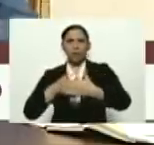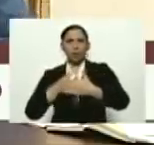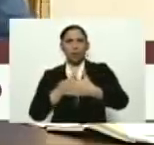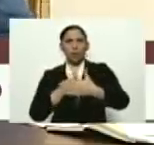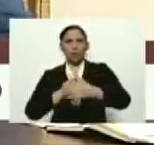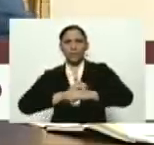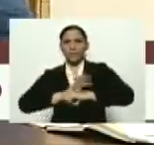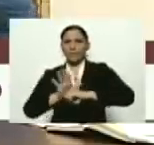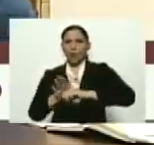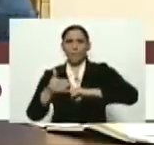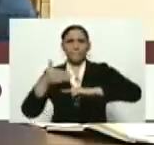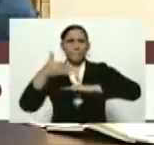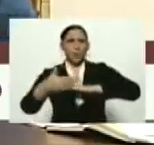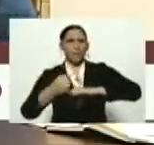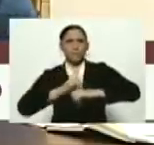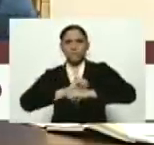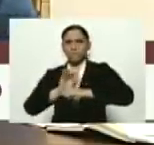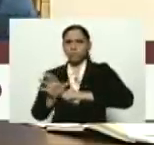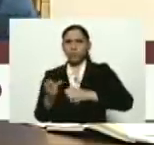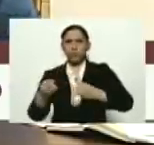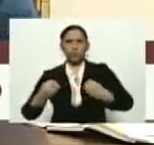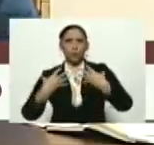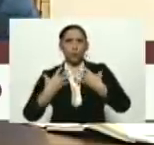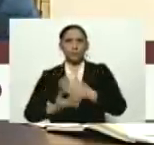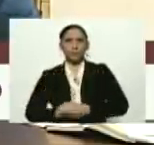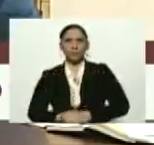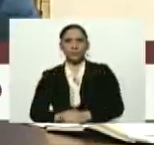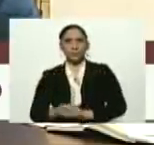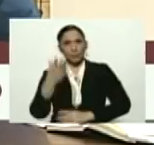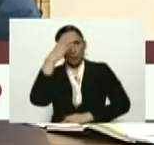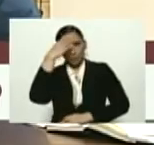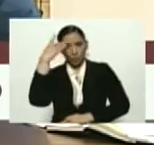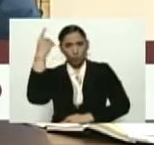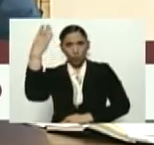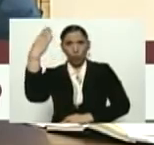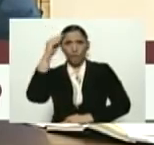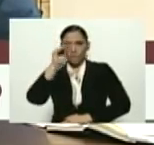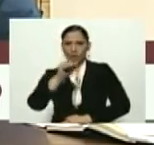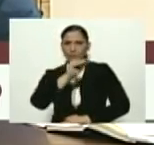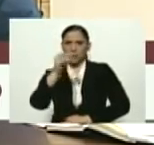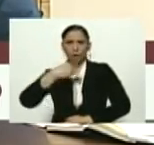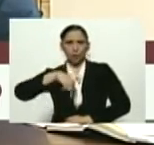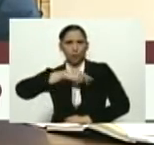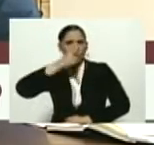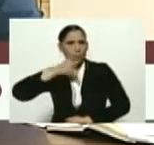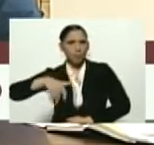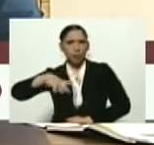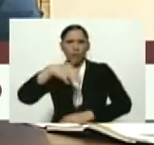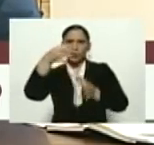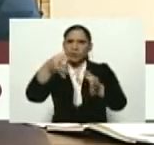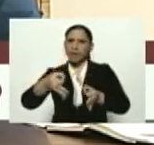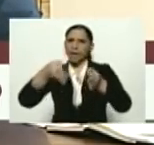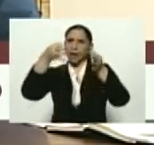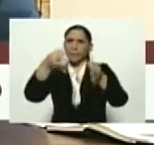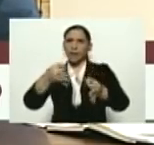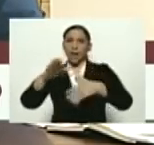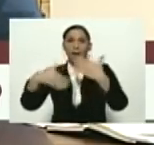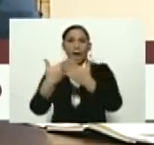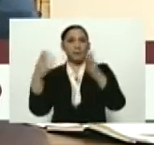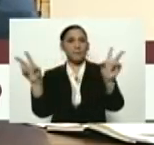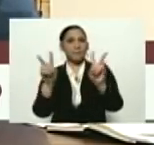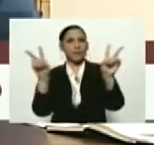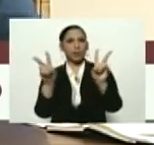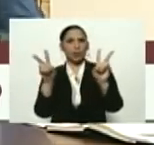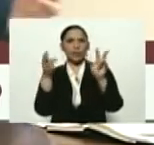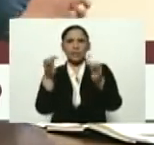la pospandemia del coronavirus. Que Dios bendiga a nuestros pueblos por siempre. ¡Hasta la